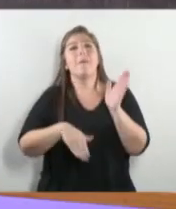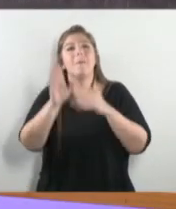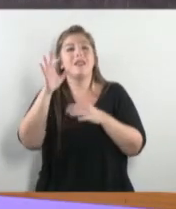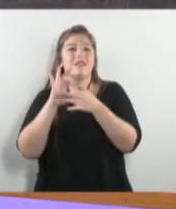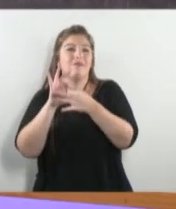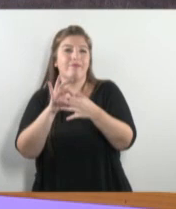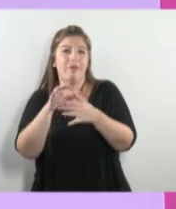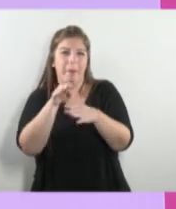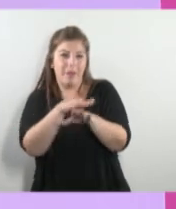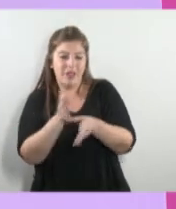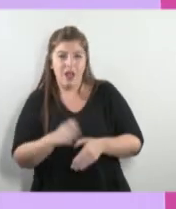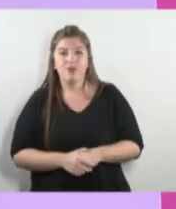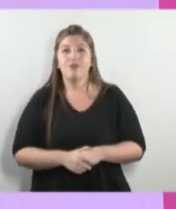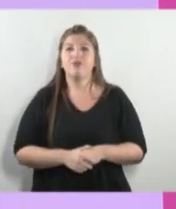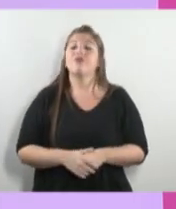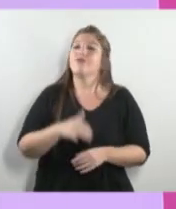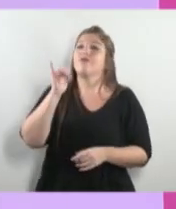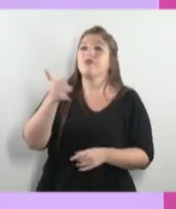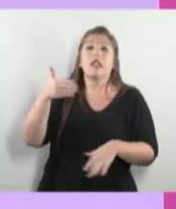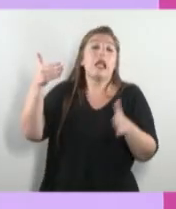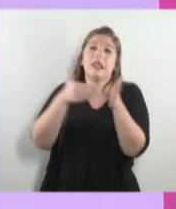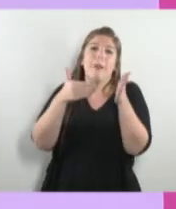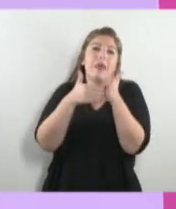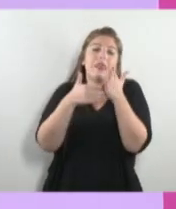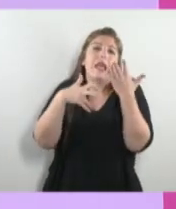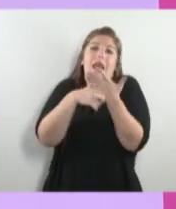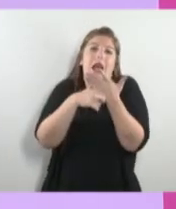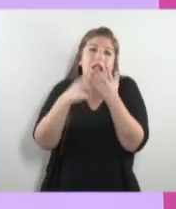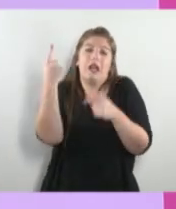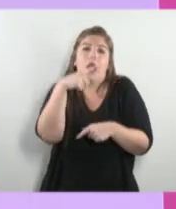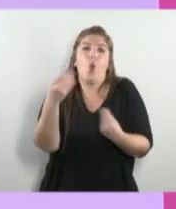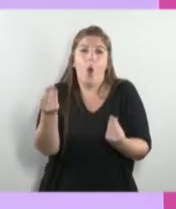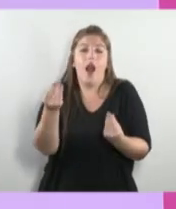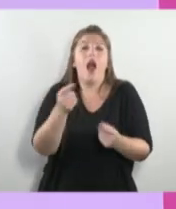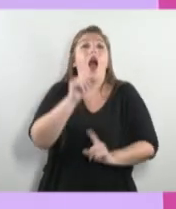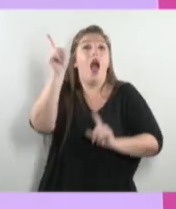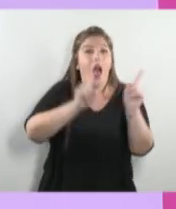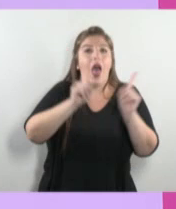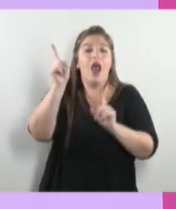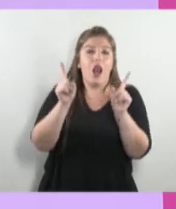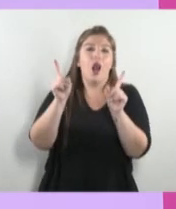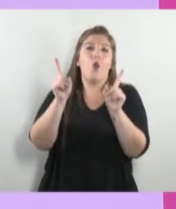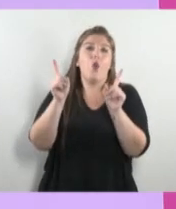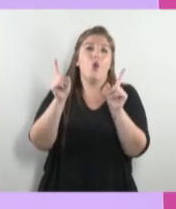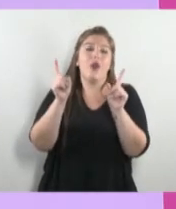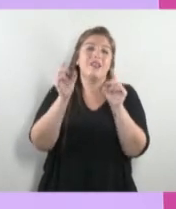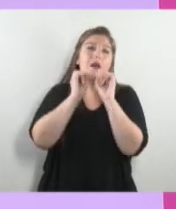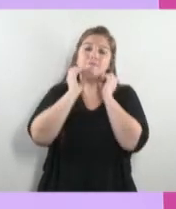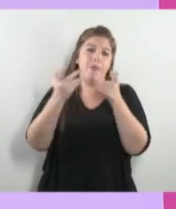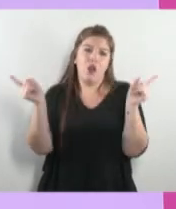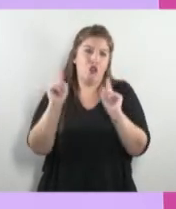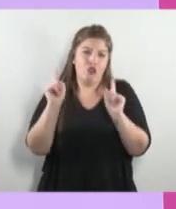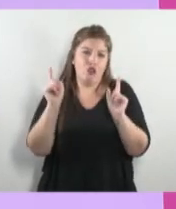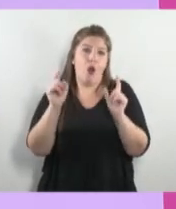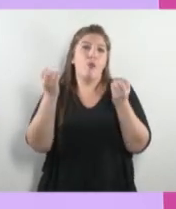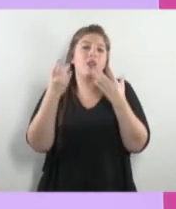¿no? Sí, a ver, depende de la carne de la que estemos hablando, hay algunas prácticas que no convienen, dado que